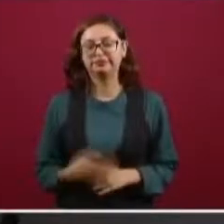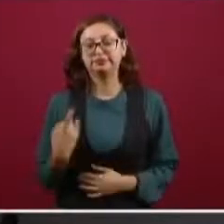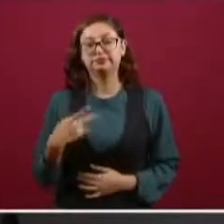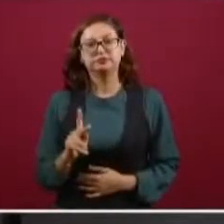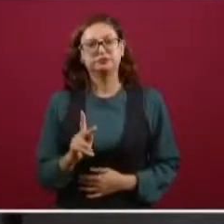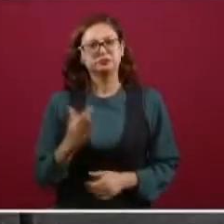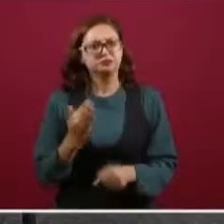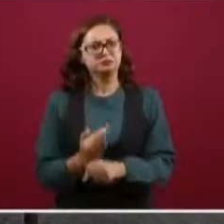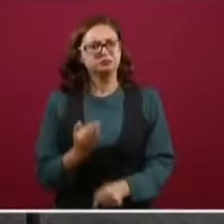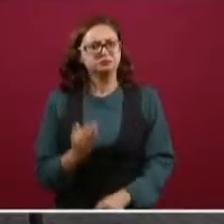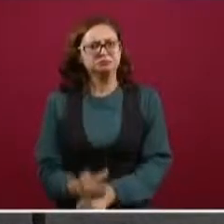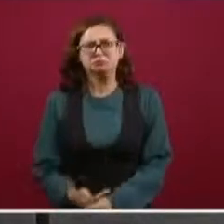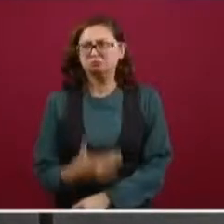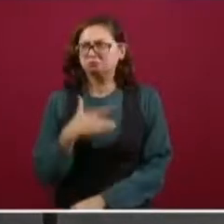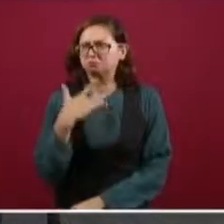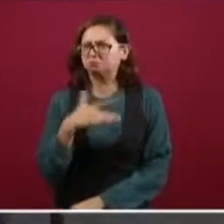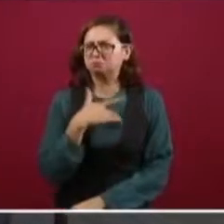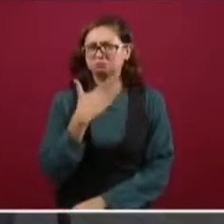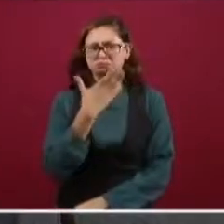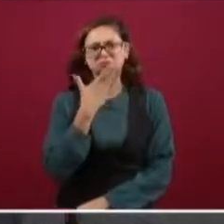Pero estoy muy bien,